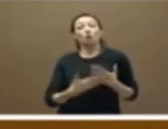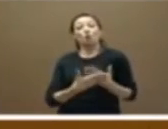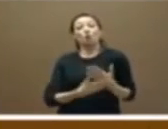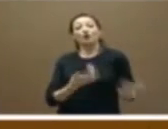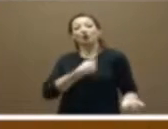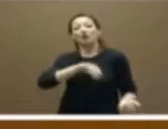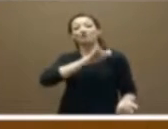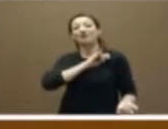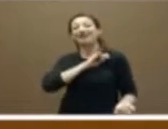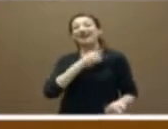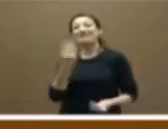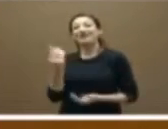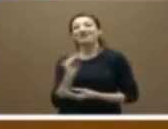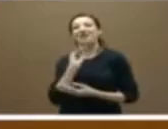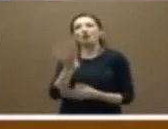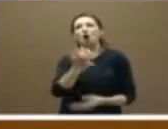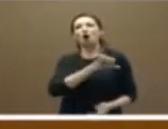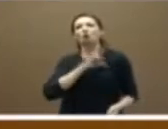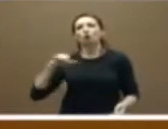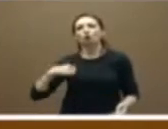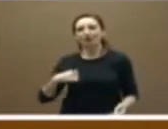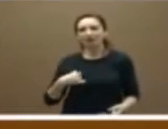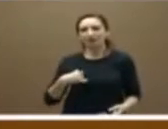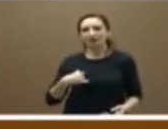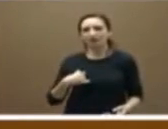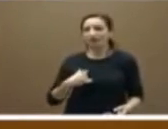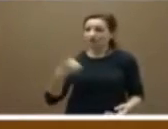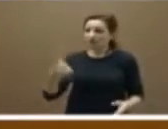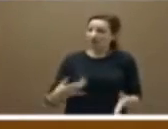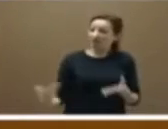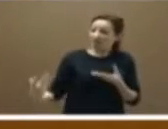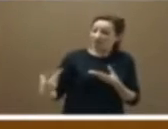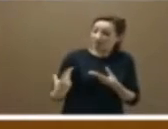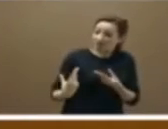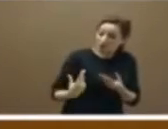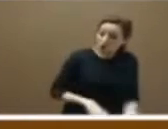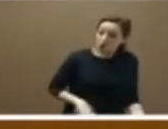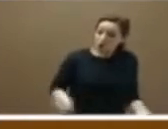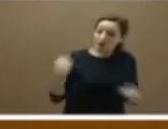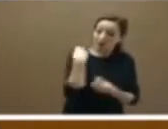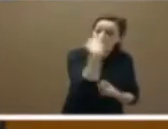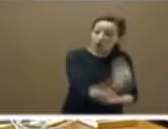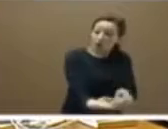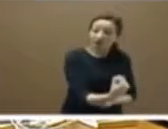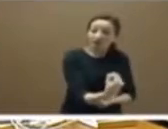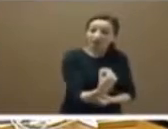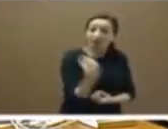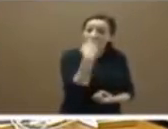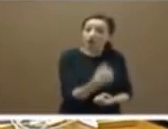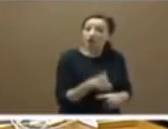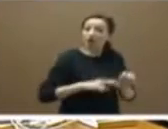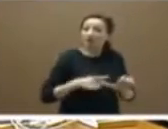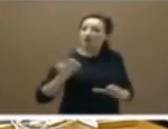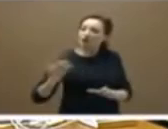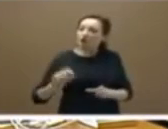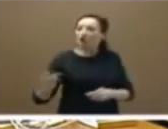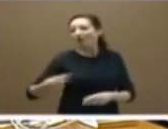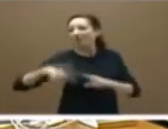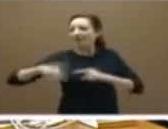autonómica. Señorías, ¿van a estar ustedes al lado de los extremeños o van a defender intereses partidistas? Se tendrán que